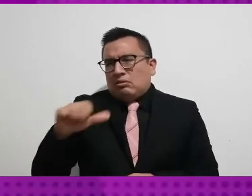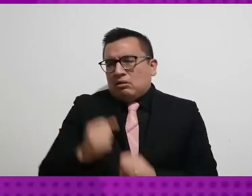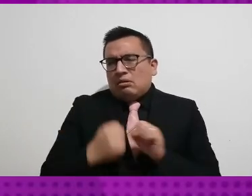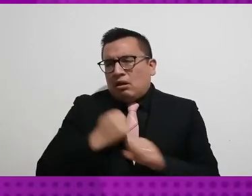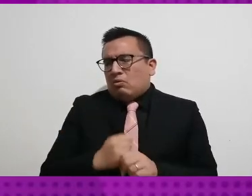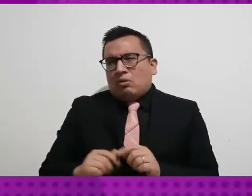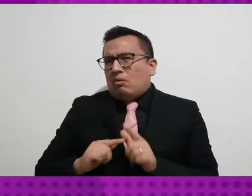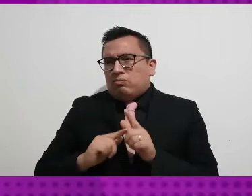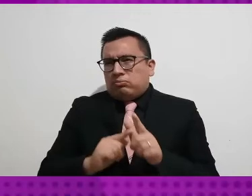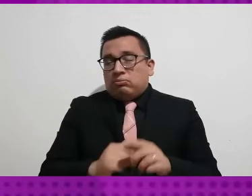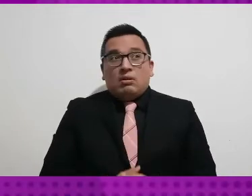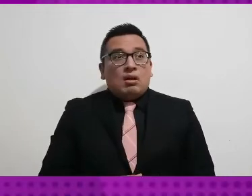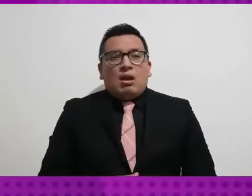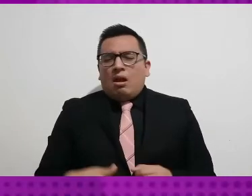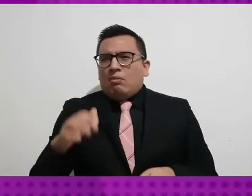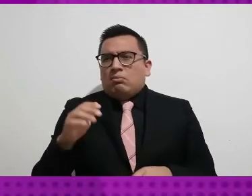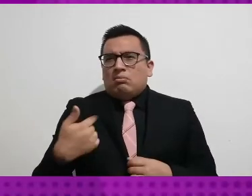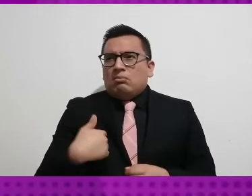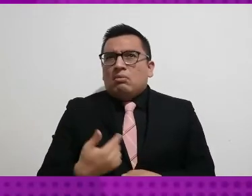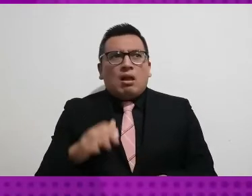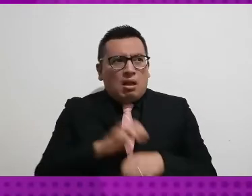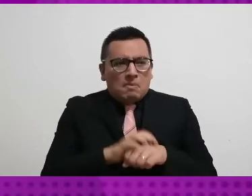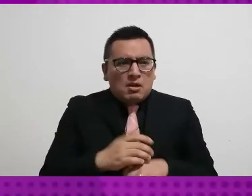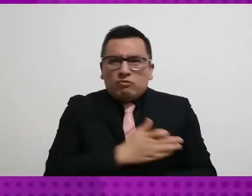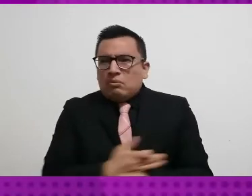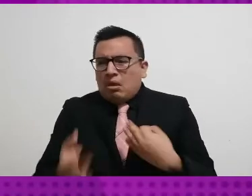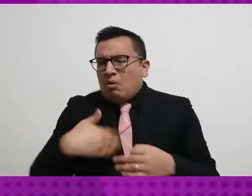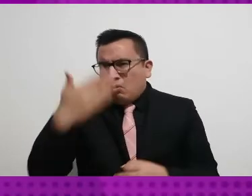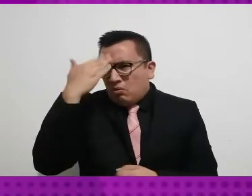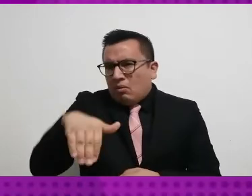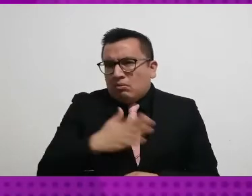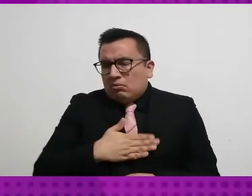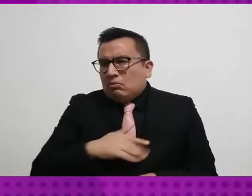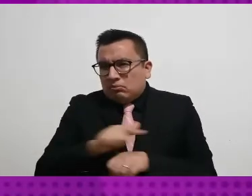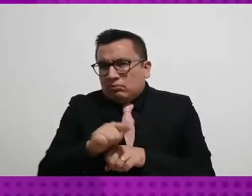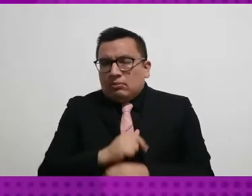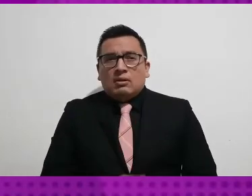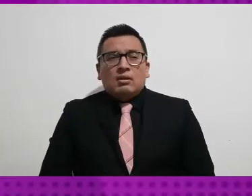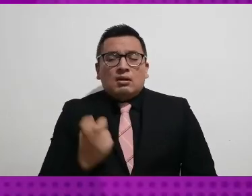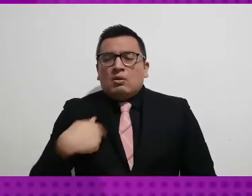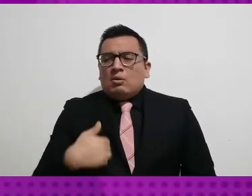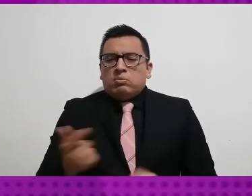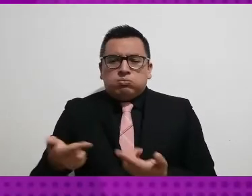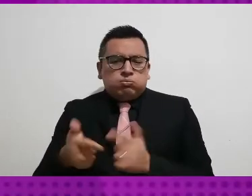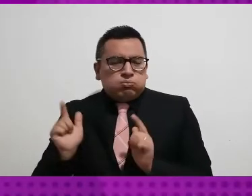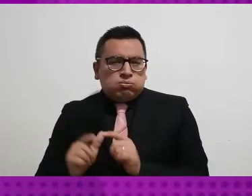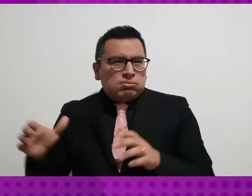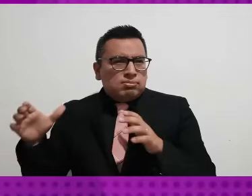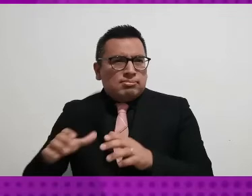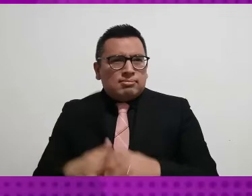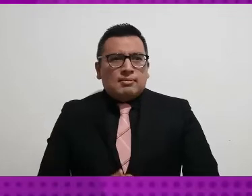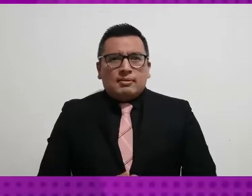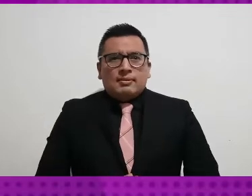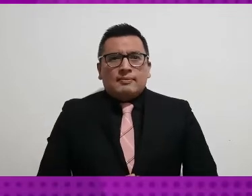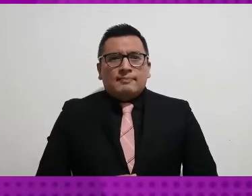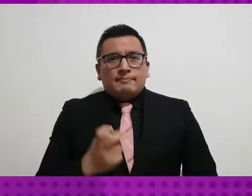mis amigos lo saben, mi familia lo sabe, nunca lo he escondido, no pretendo esconderlo. Y esto me ha impulsado mucho en grupos de asociaciones civiles que manejan ese